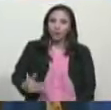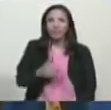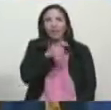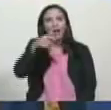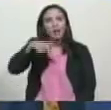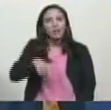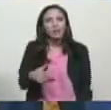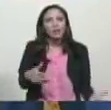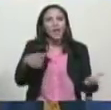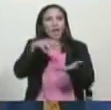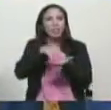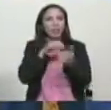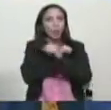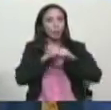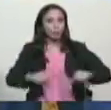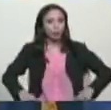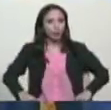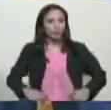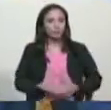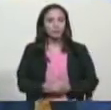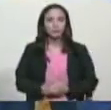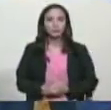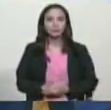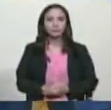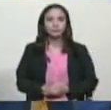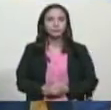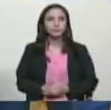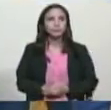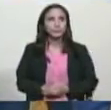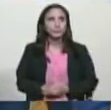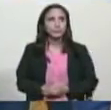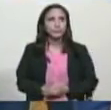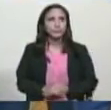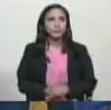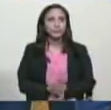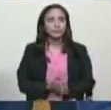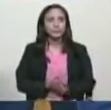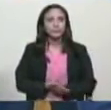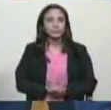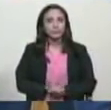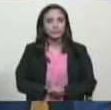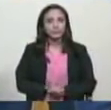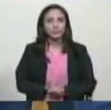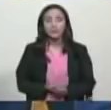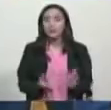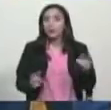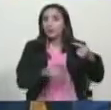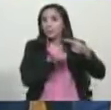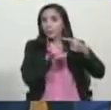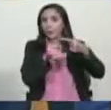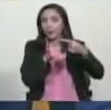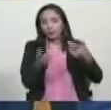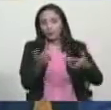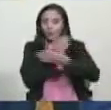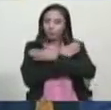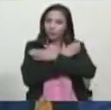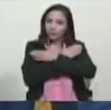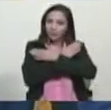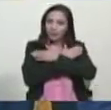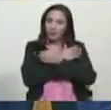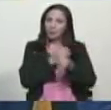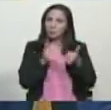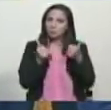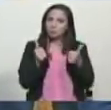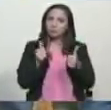de Pedro Pérez Delgado, Maisanta, que nació aquí en Espino. En primer lugar, felicitarlo por